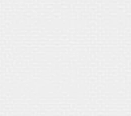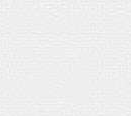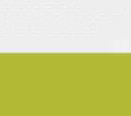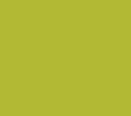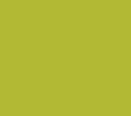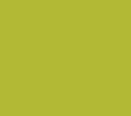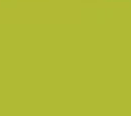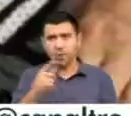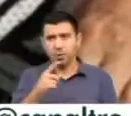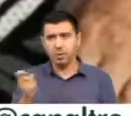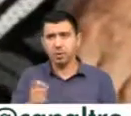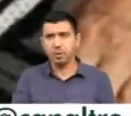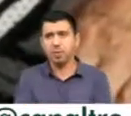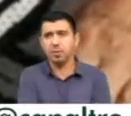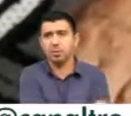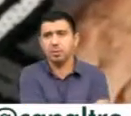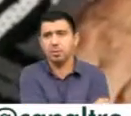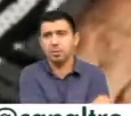canaltro.com.